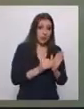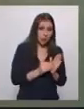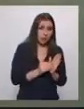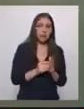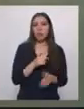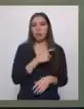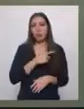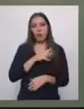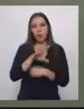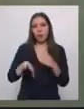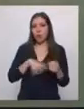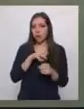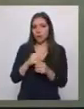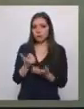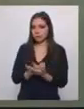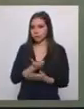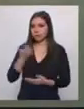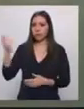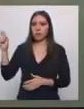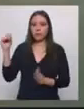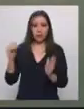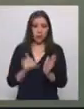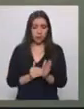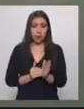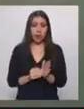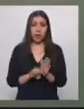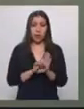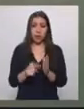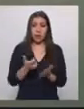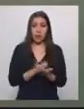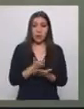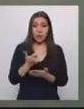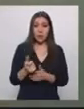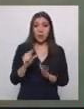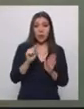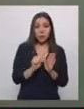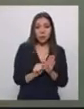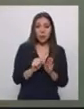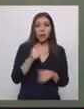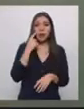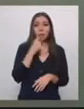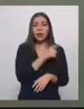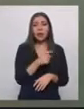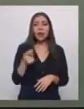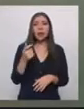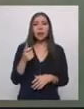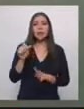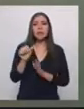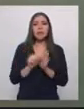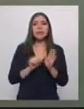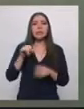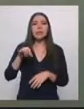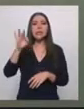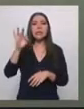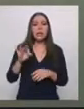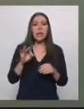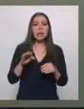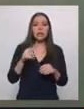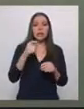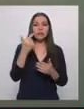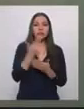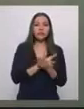yo me voy al mínimo, que es inclusive te suman las compras más de meses sin intereses, pues eso te va a